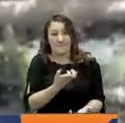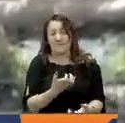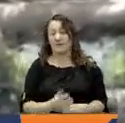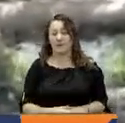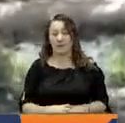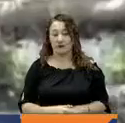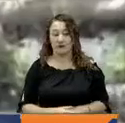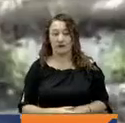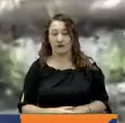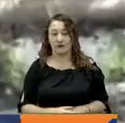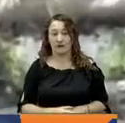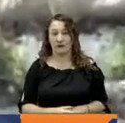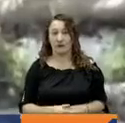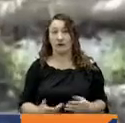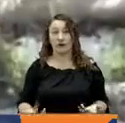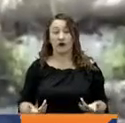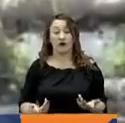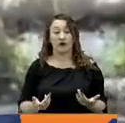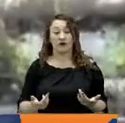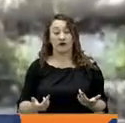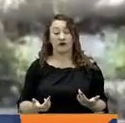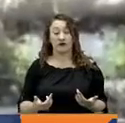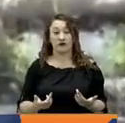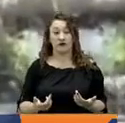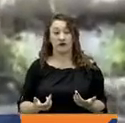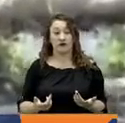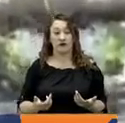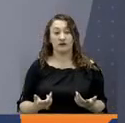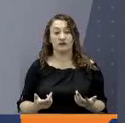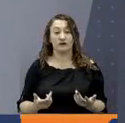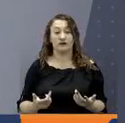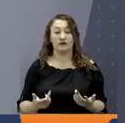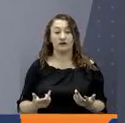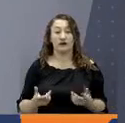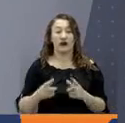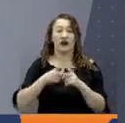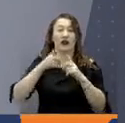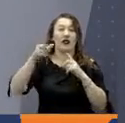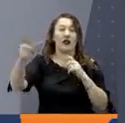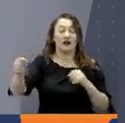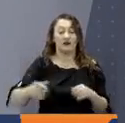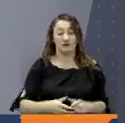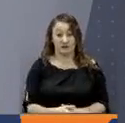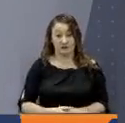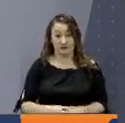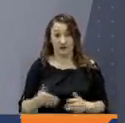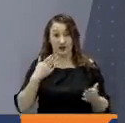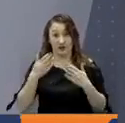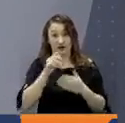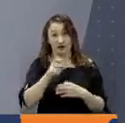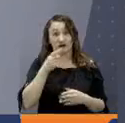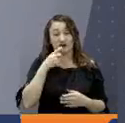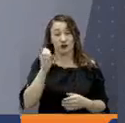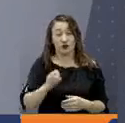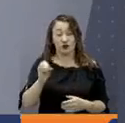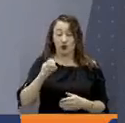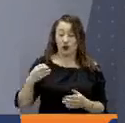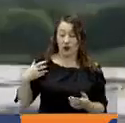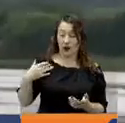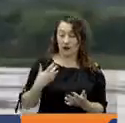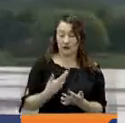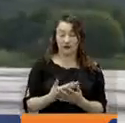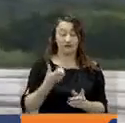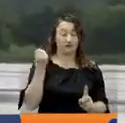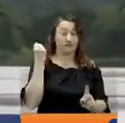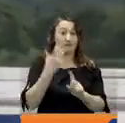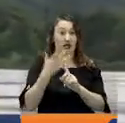los canales superiores se encuentran a larga distancia. Los campesinos aseguran que desde el mes de octubre sufren el impacto del